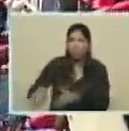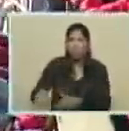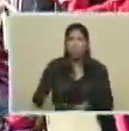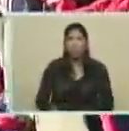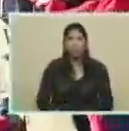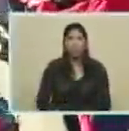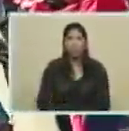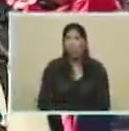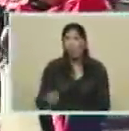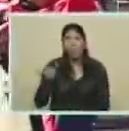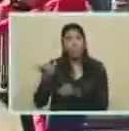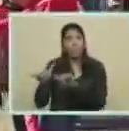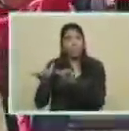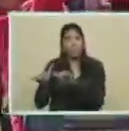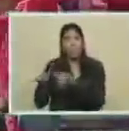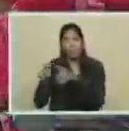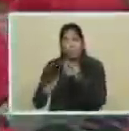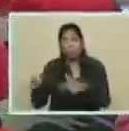Son lo mismo.